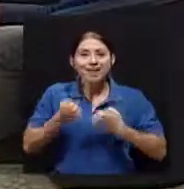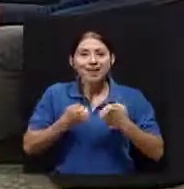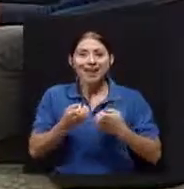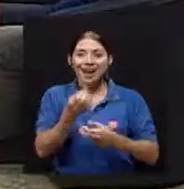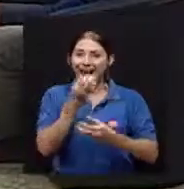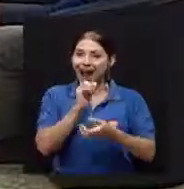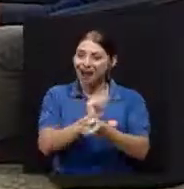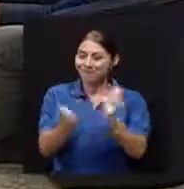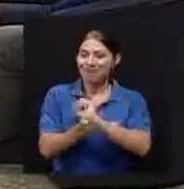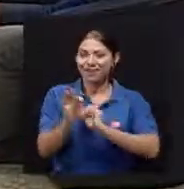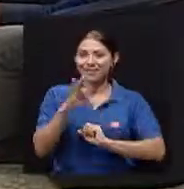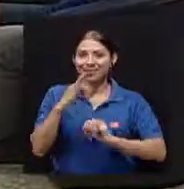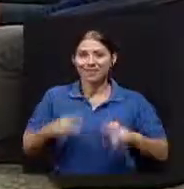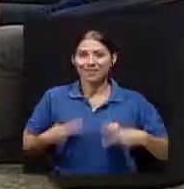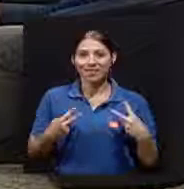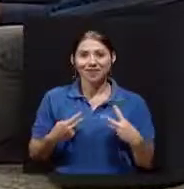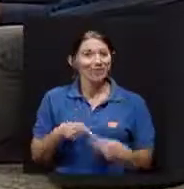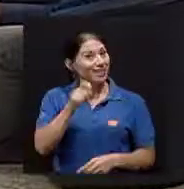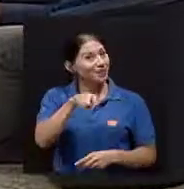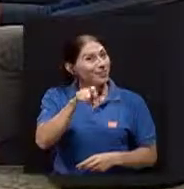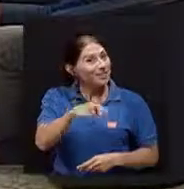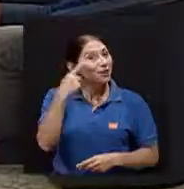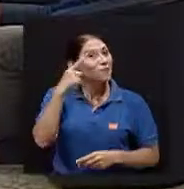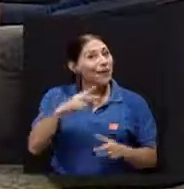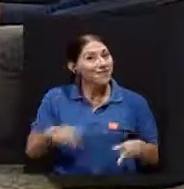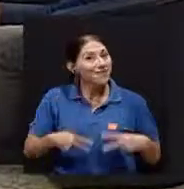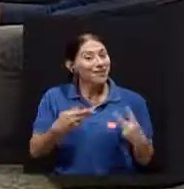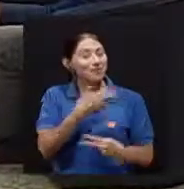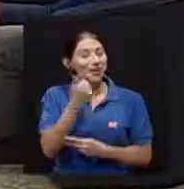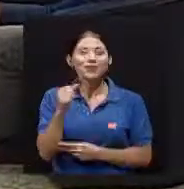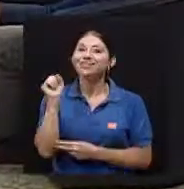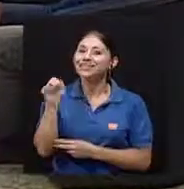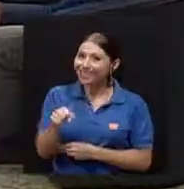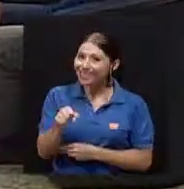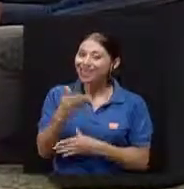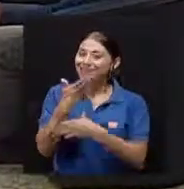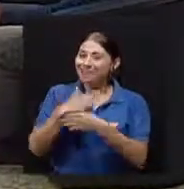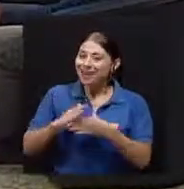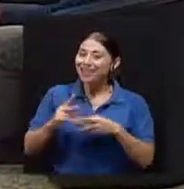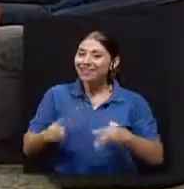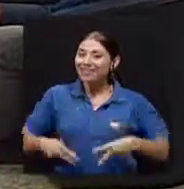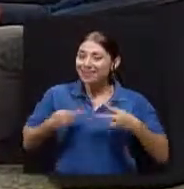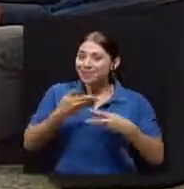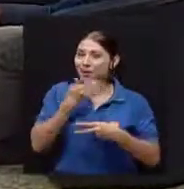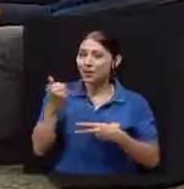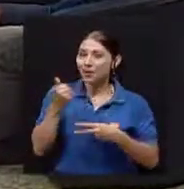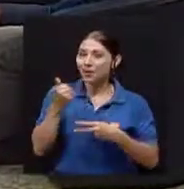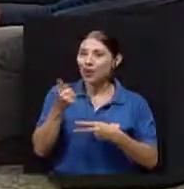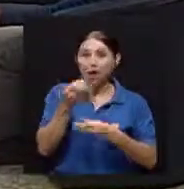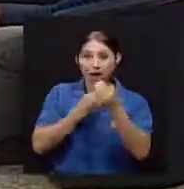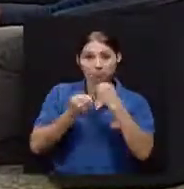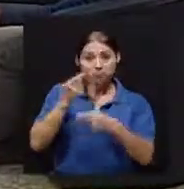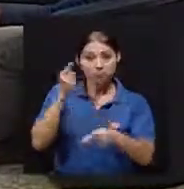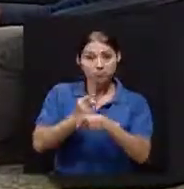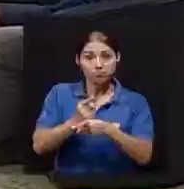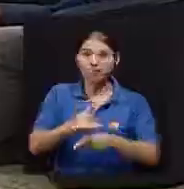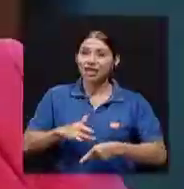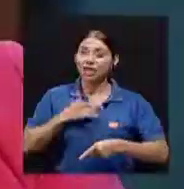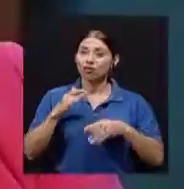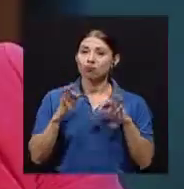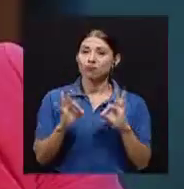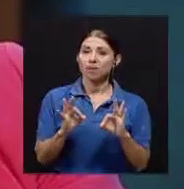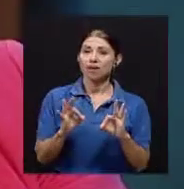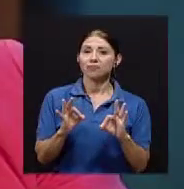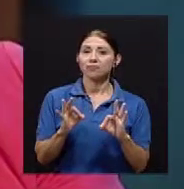sentirnos mejor. Y es que eso es necesario para vivir mejor. Exactamente, es parte de vivir mejor. Uh-huh. Una adecuada alimentación es parte de sentirnos bien,